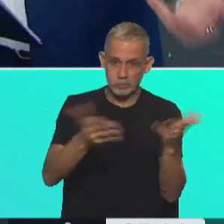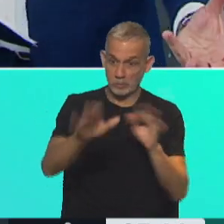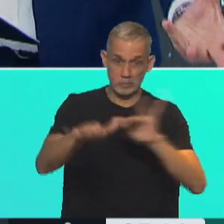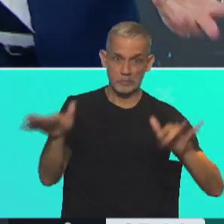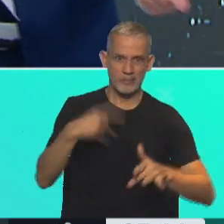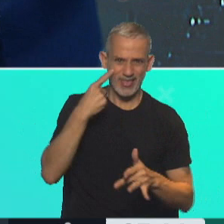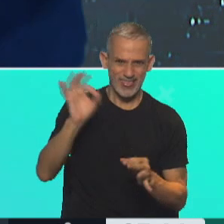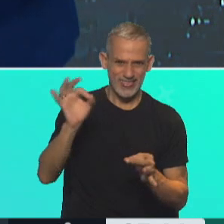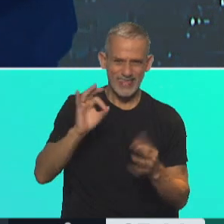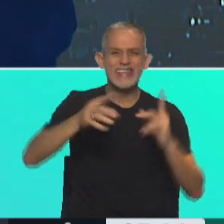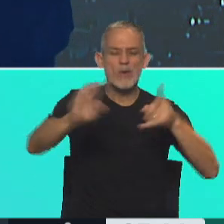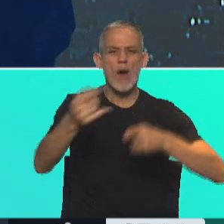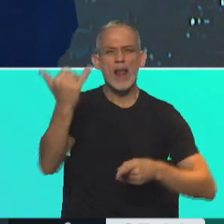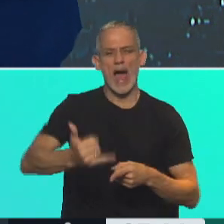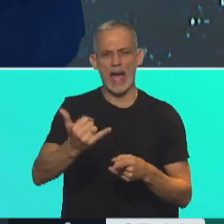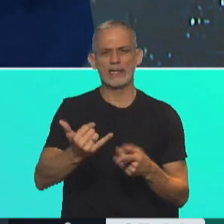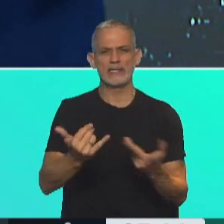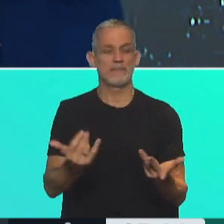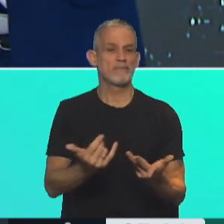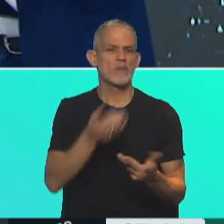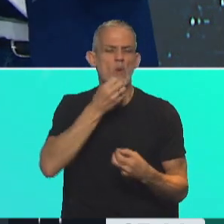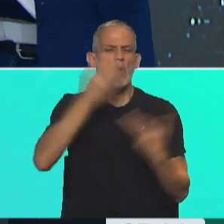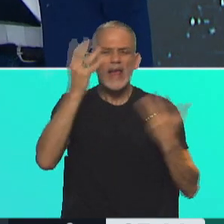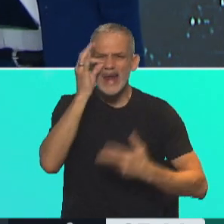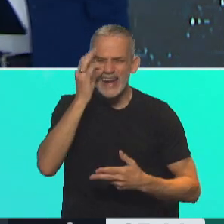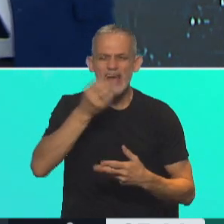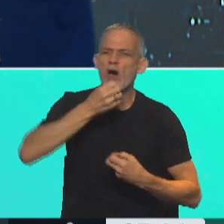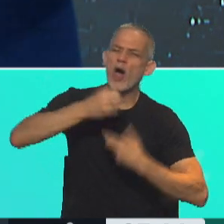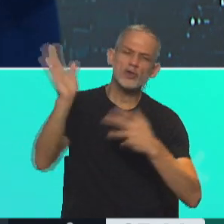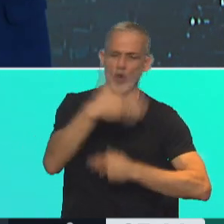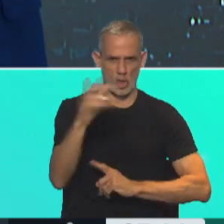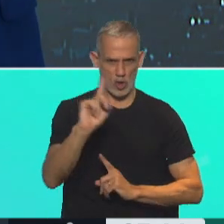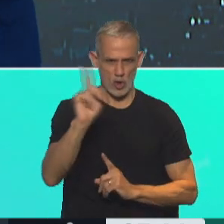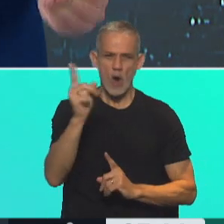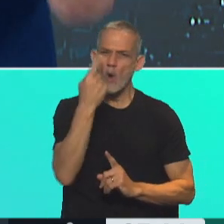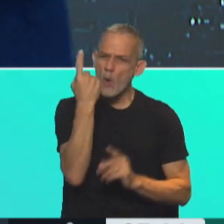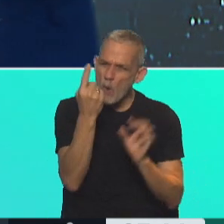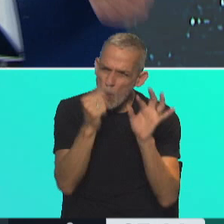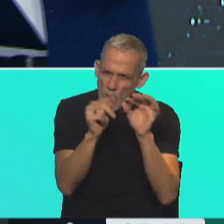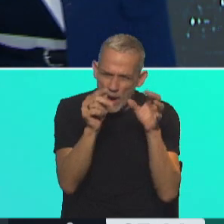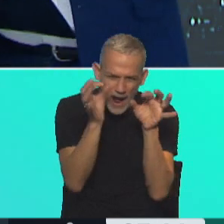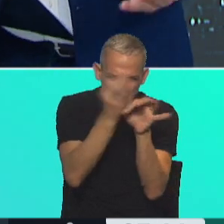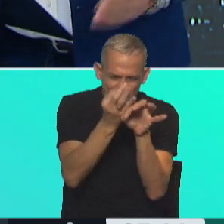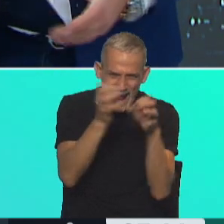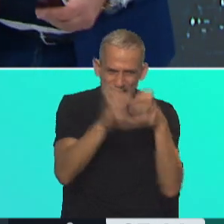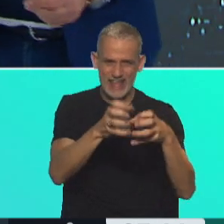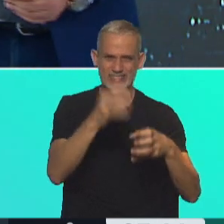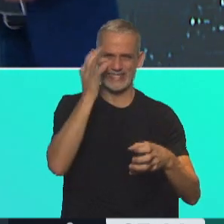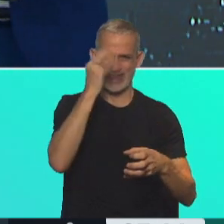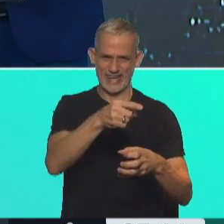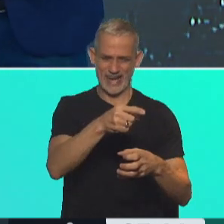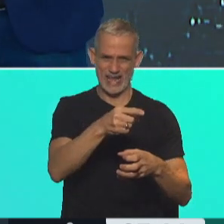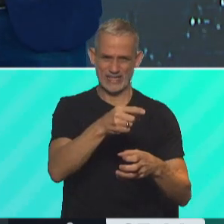aunque no los veamos. Pero no estamos hablando de cualquier rata, es un roedor en particular el que transmite esta enfermedad,